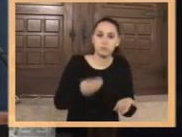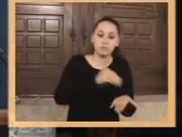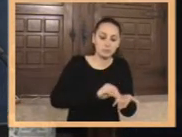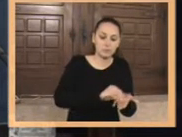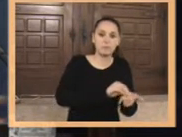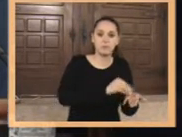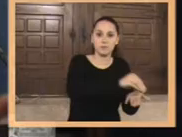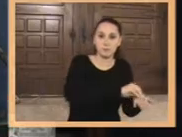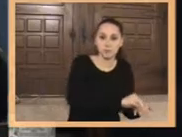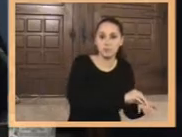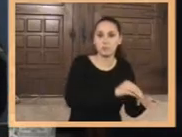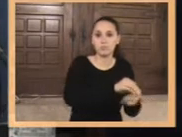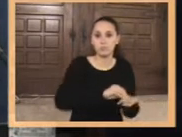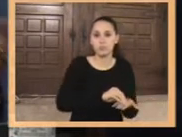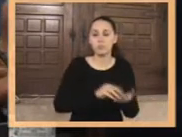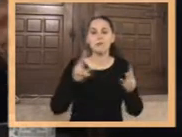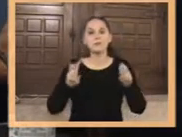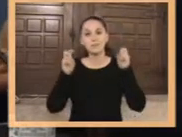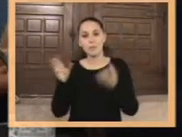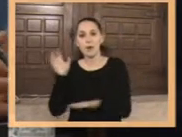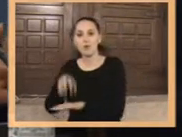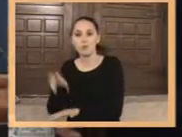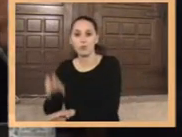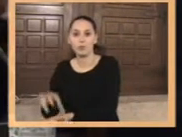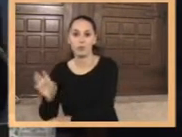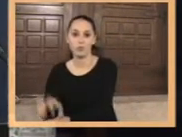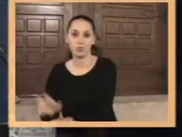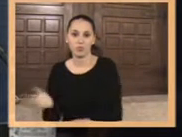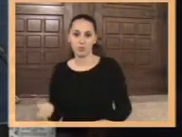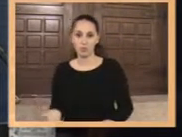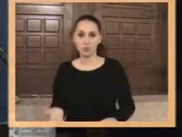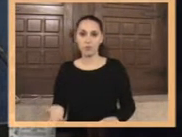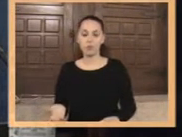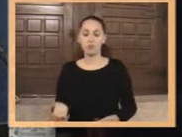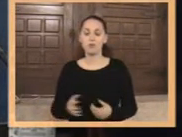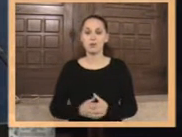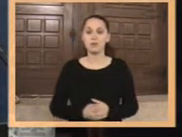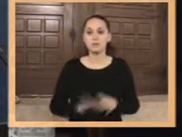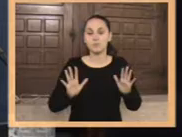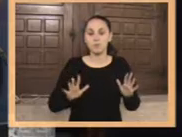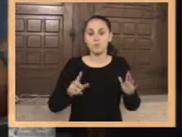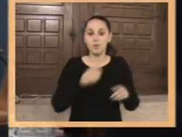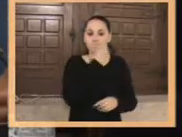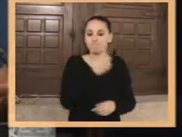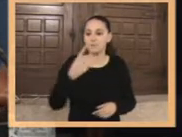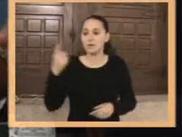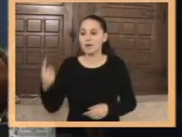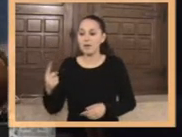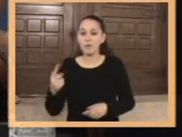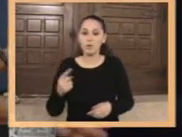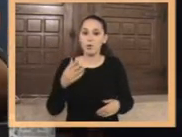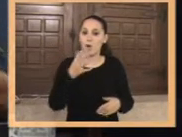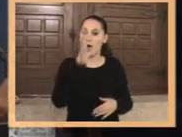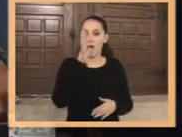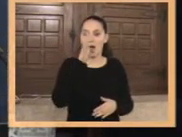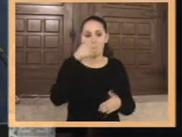la solución. La solución es que al final cada uno de los pueblos del valle se haga responsable de las depuraciones de su agua y invertamos